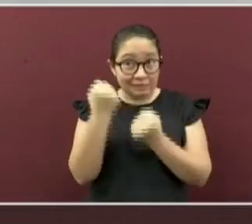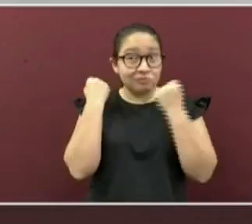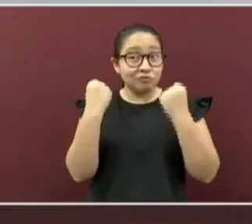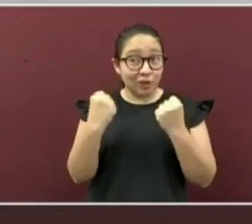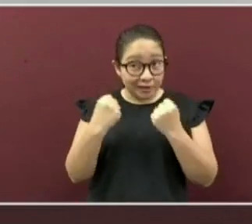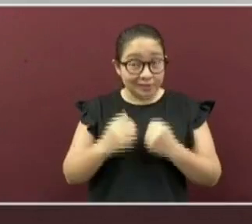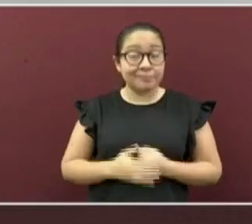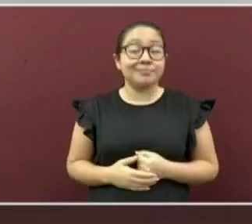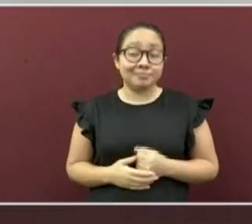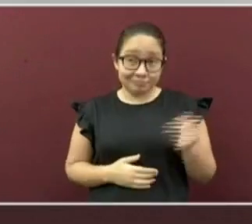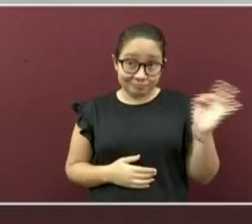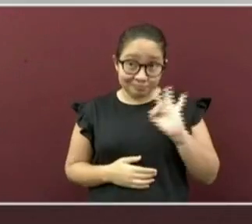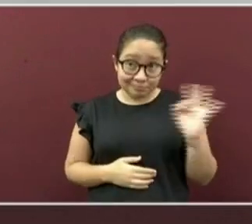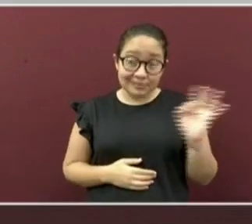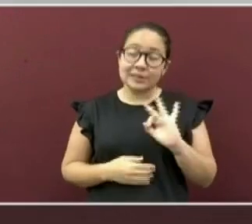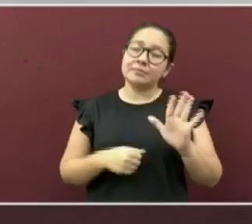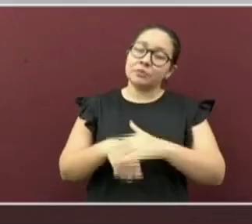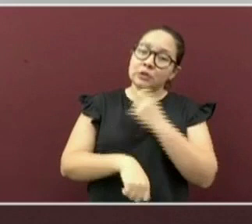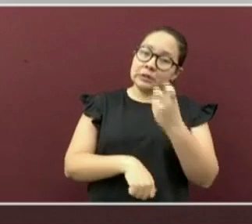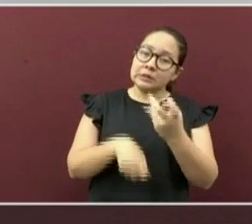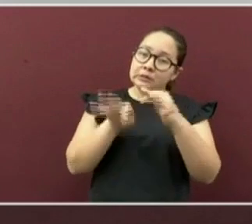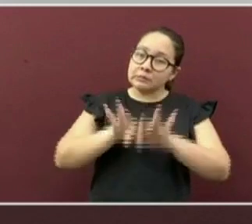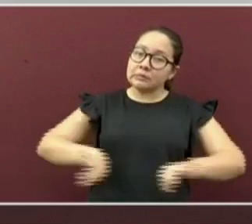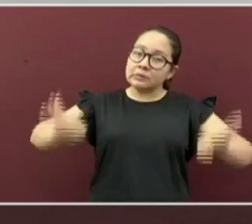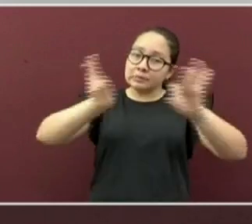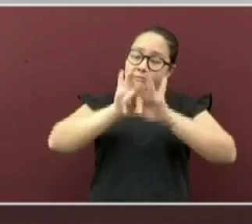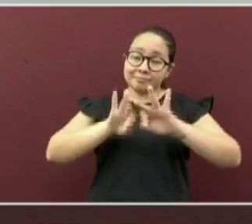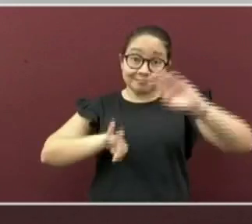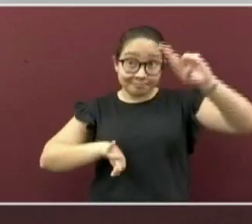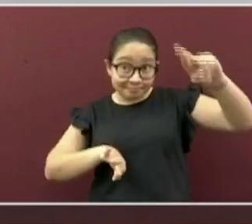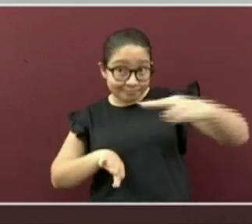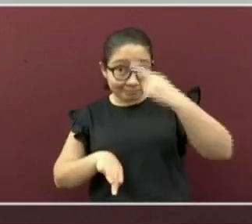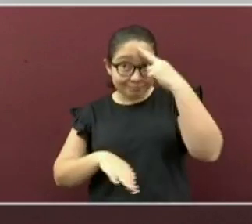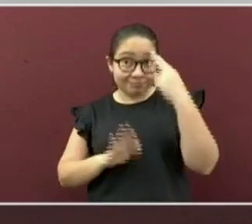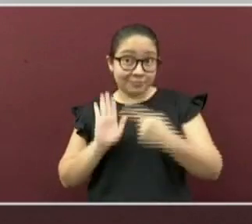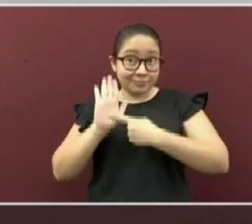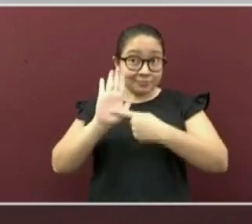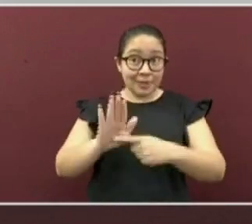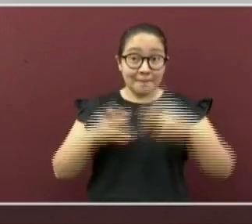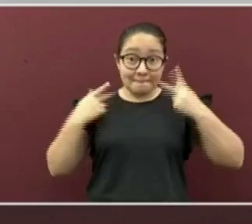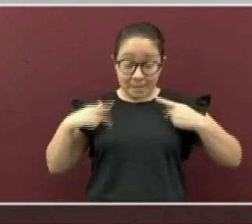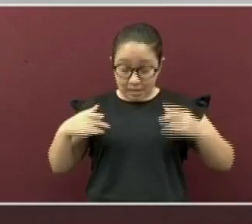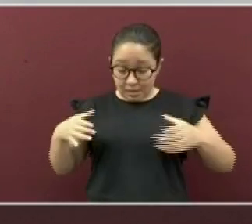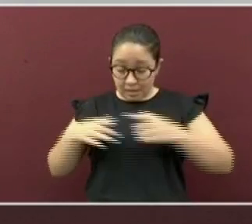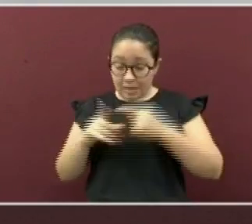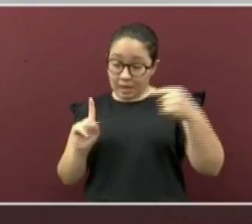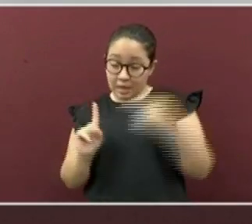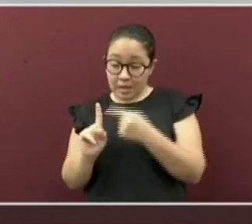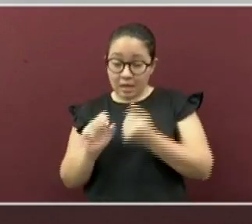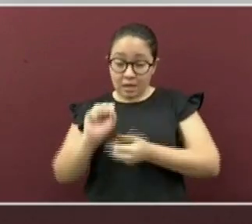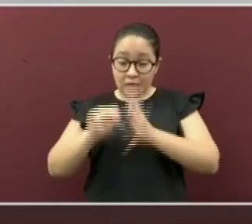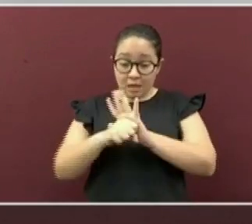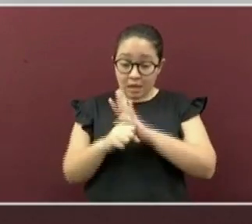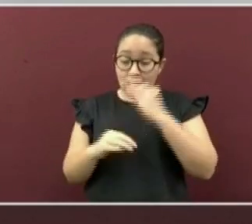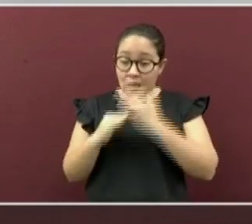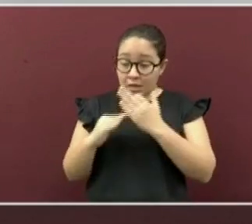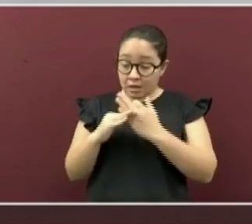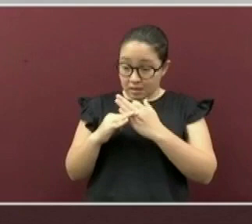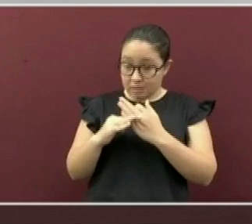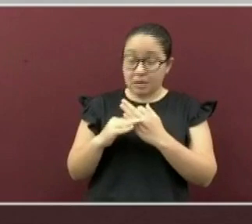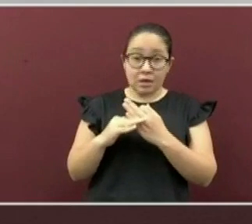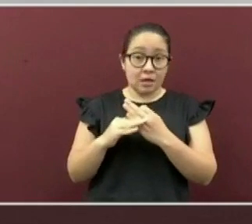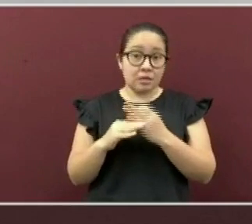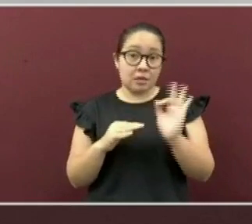personas. Considero importante recordarles que un paciente con la COVID-19 activa pueden infectar